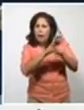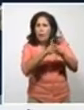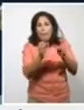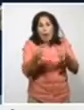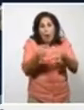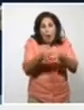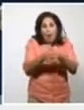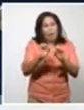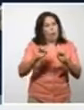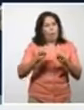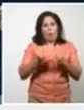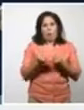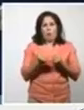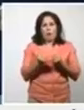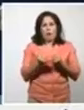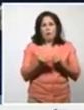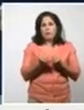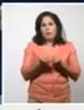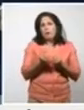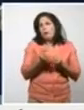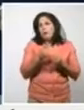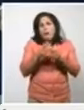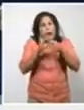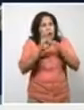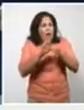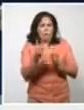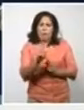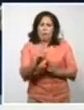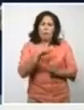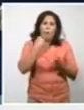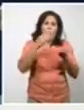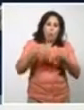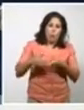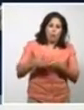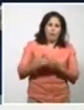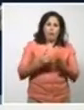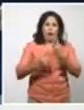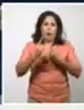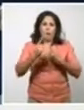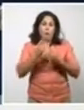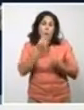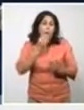no tenga trascendencia hacia la gravedad, hacia el fallecimiento. Ahora,